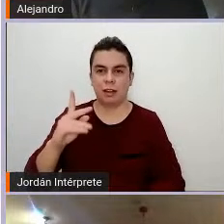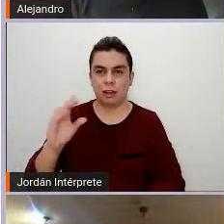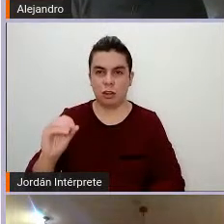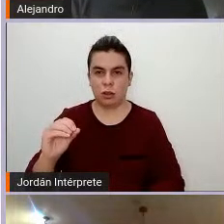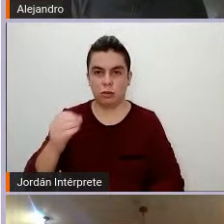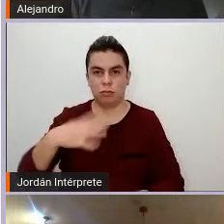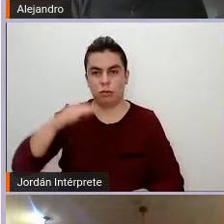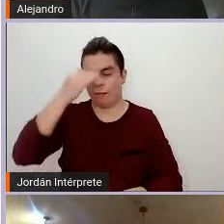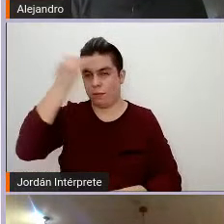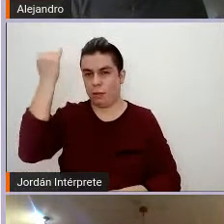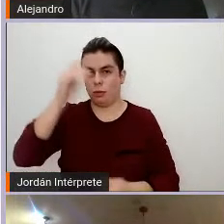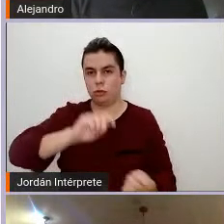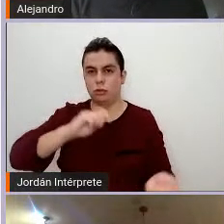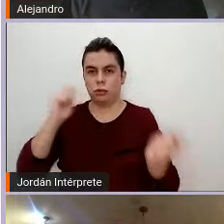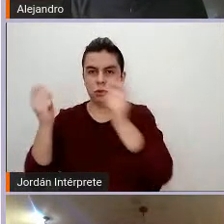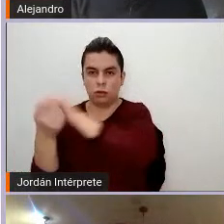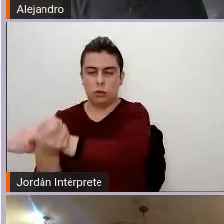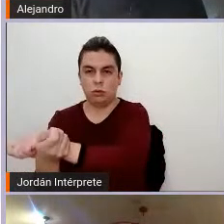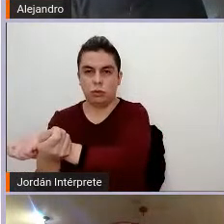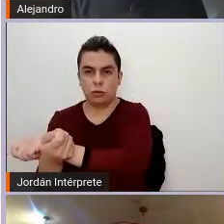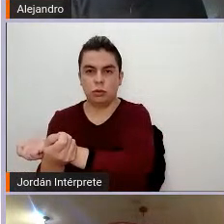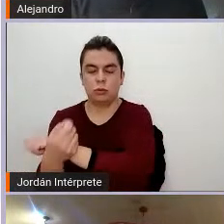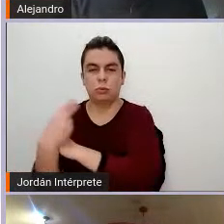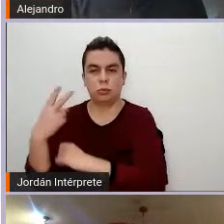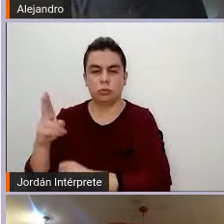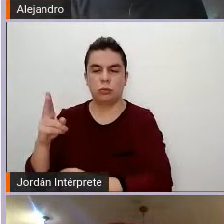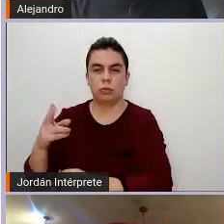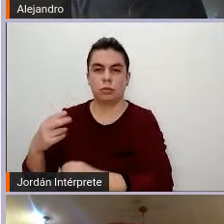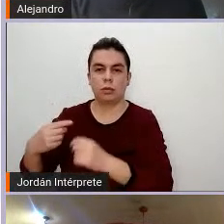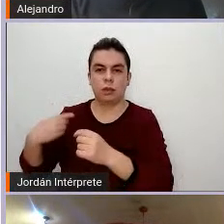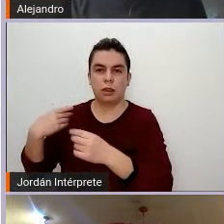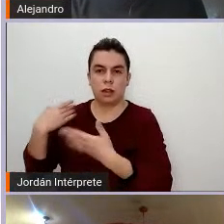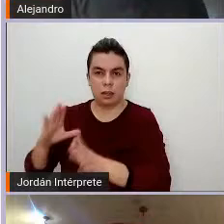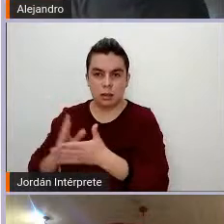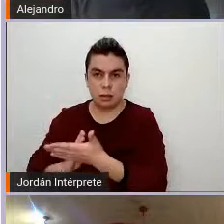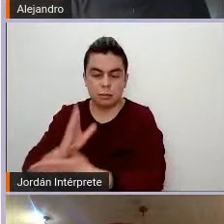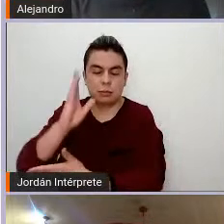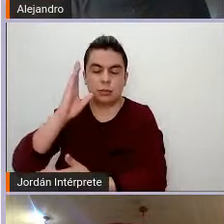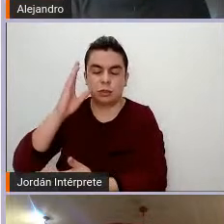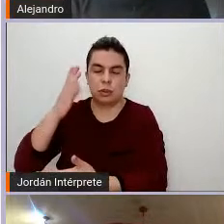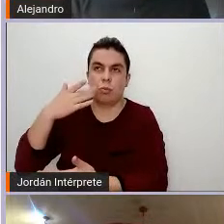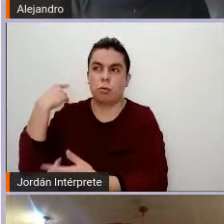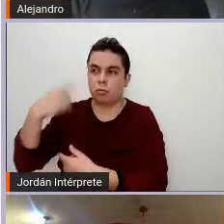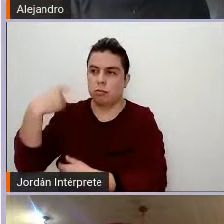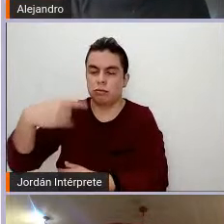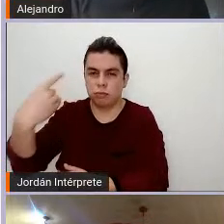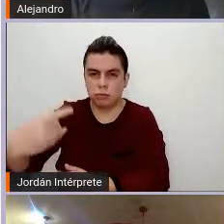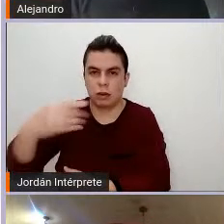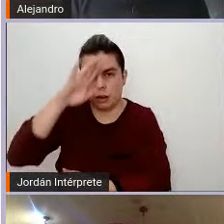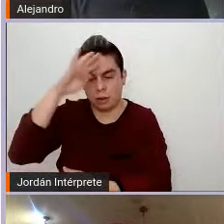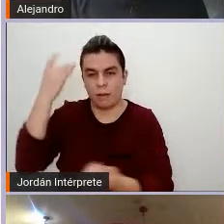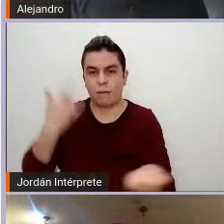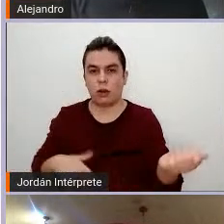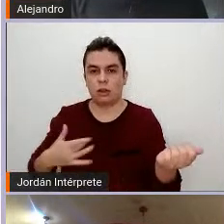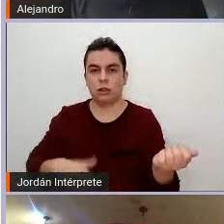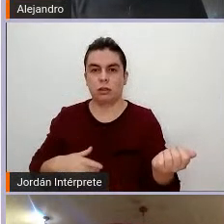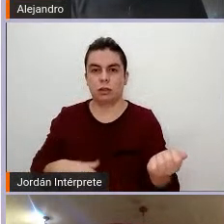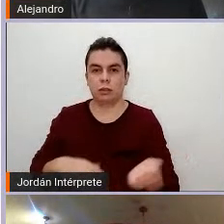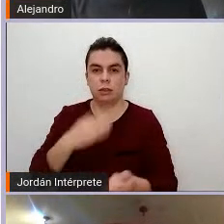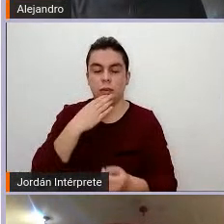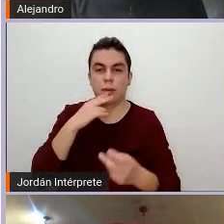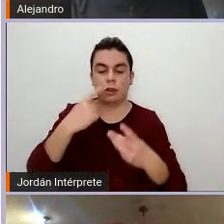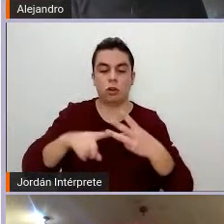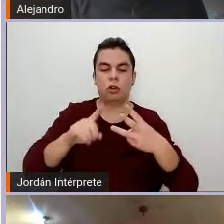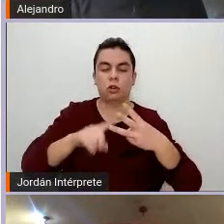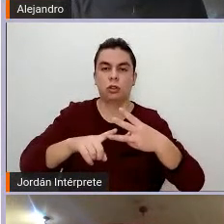siendo justamente la genealogía creativa de la traducción de Violeta. Un tercer ejemplo lo entrega la académica inglesa